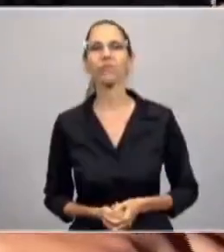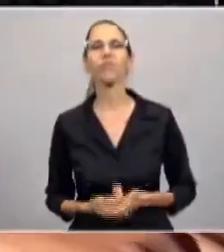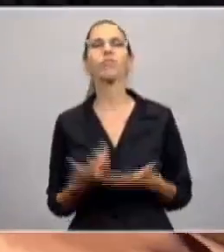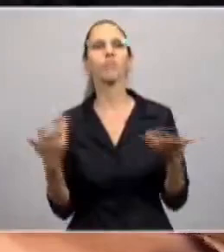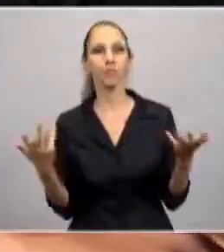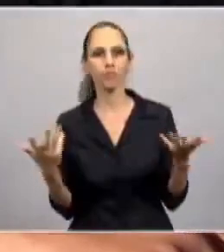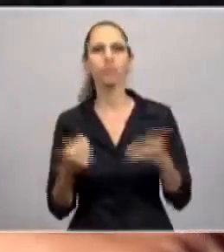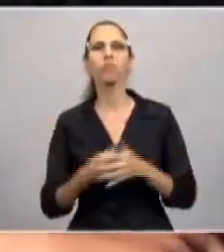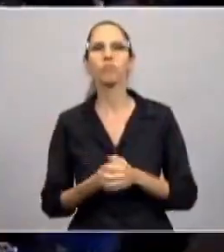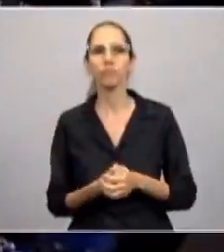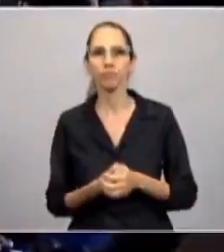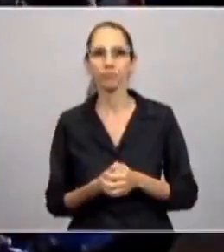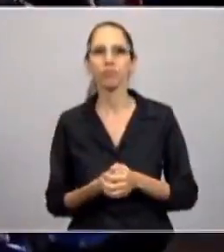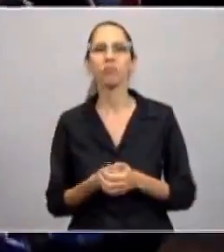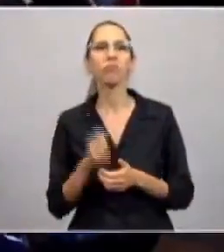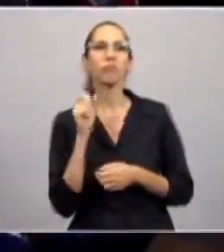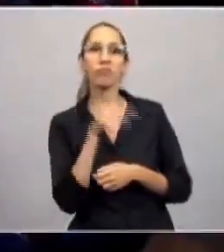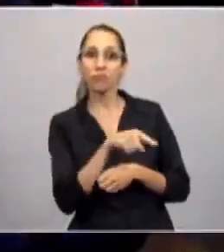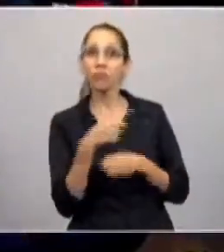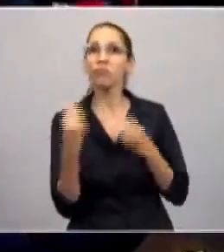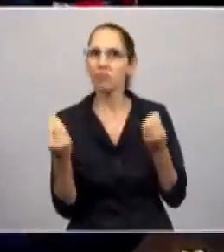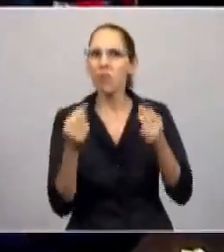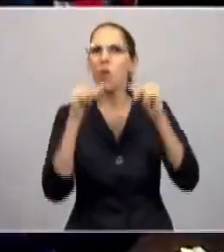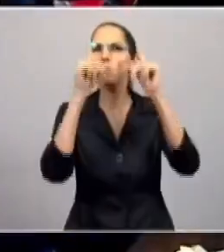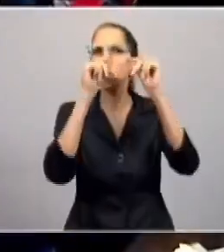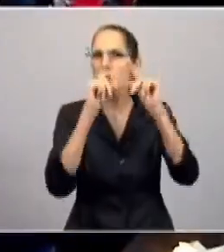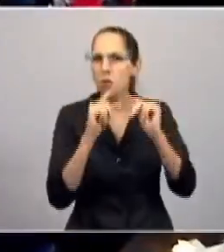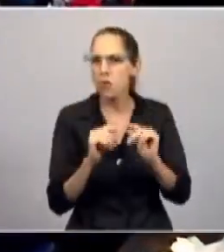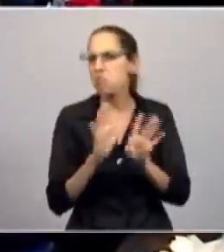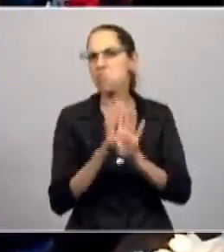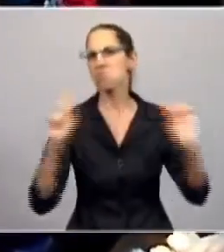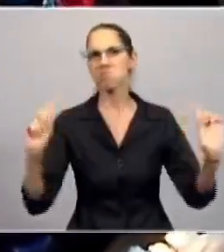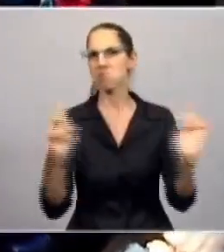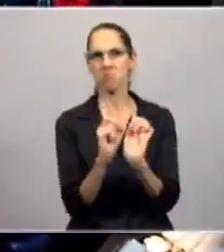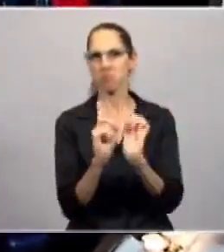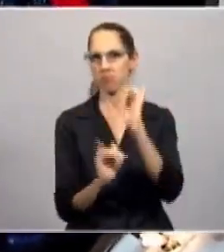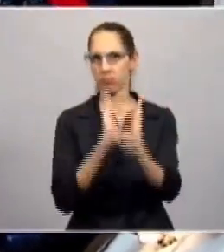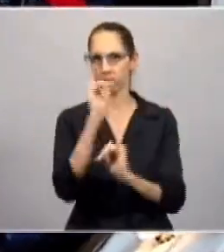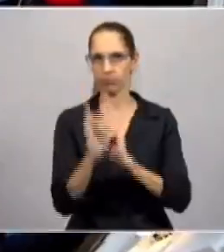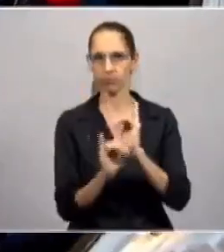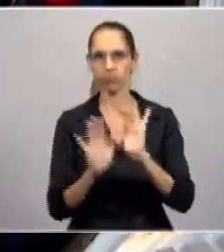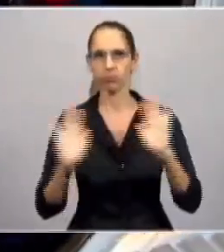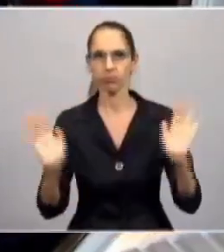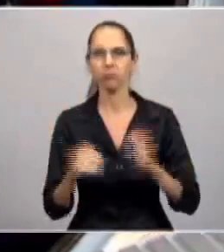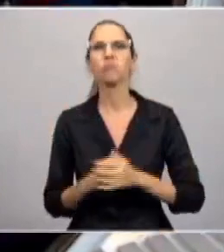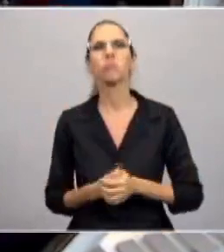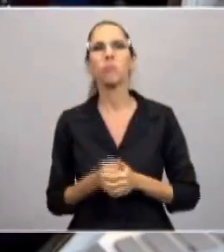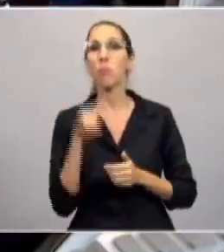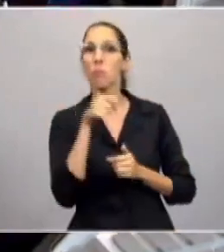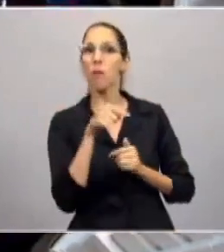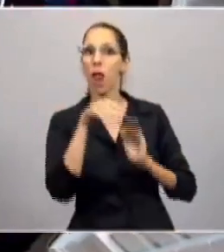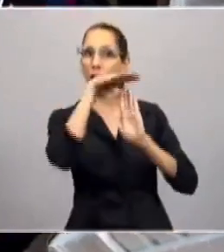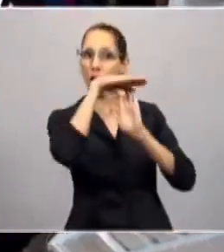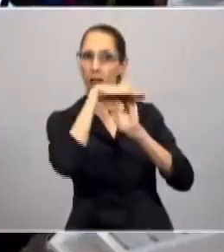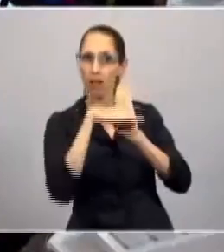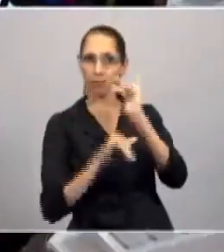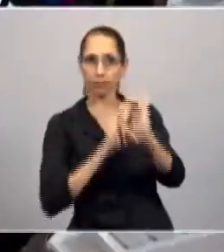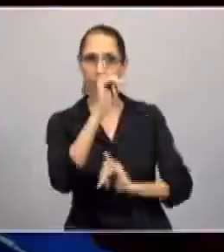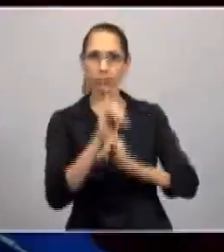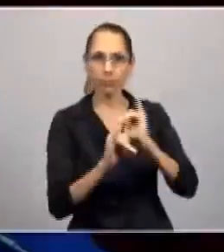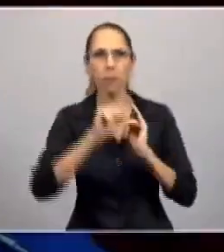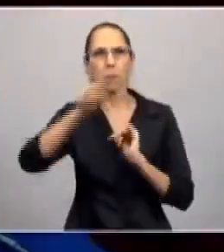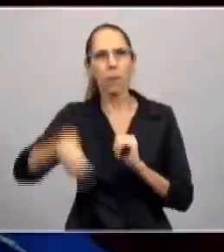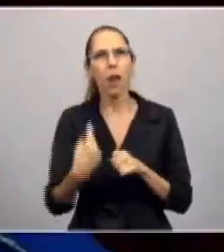Es una enumeración muy resumida, pero arroja una advertencia para el